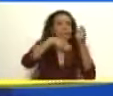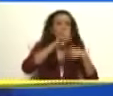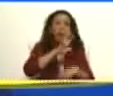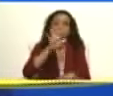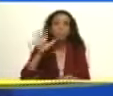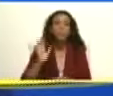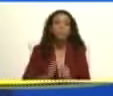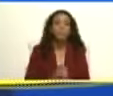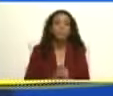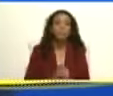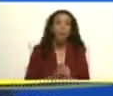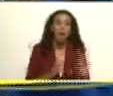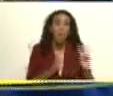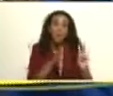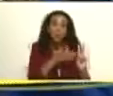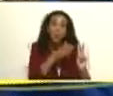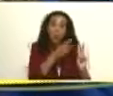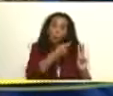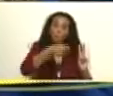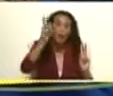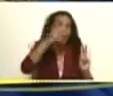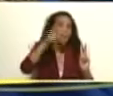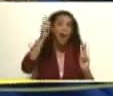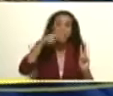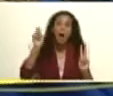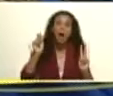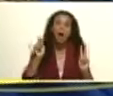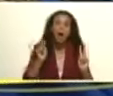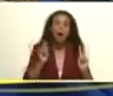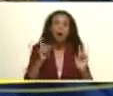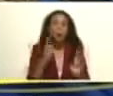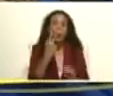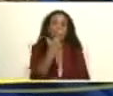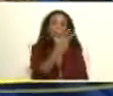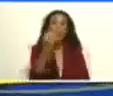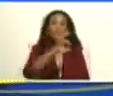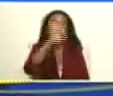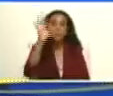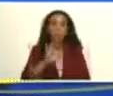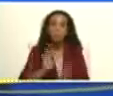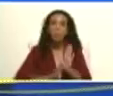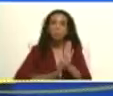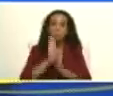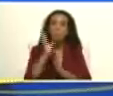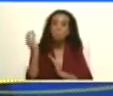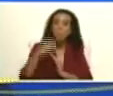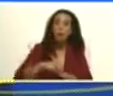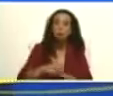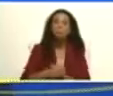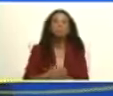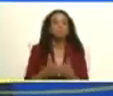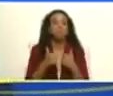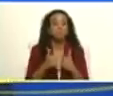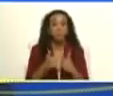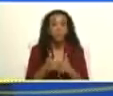de pescado venezolano y de rubros del mar un 30%.